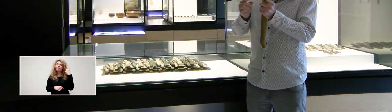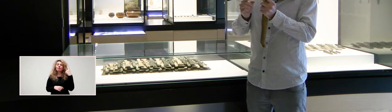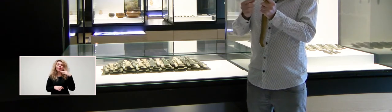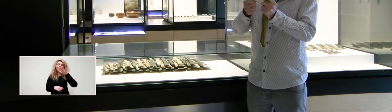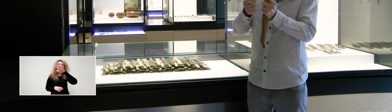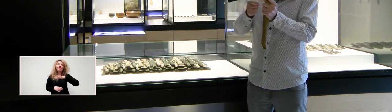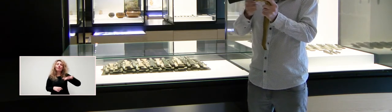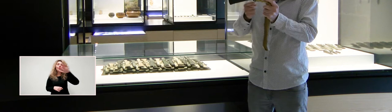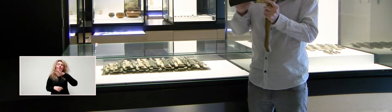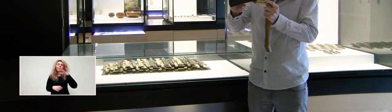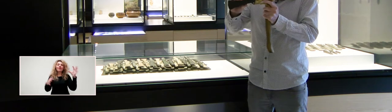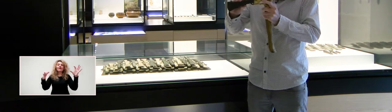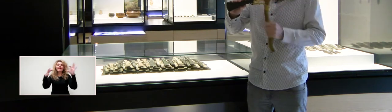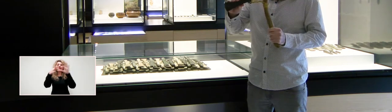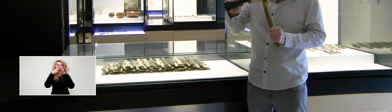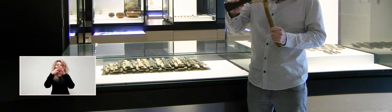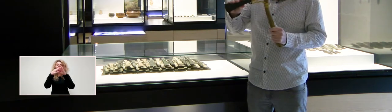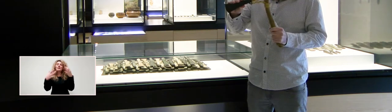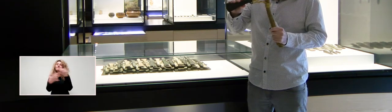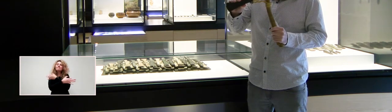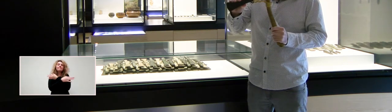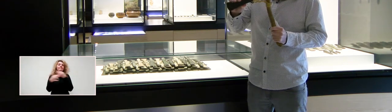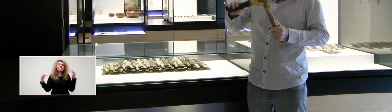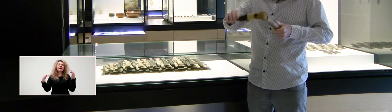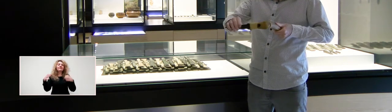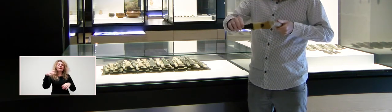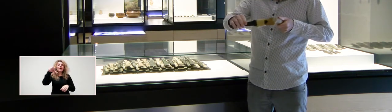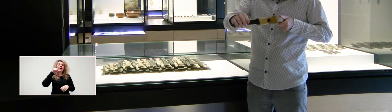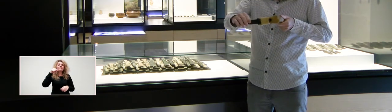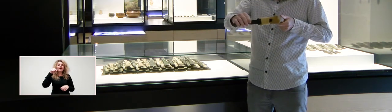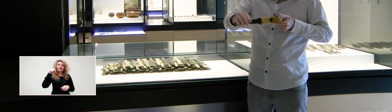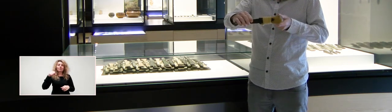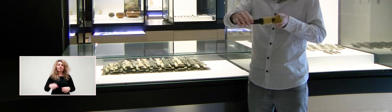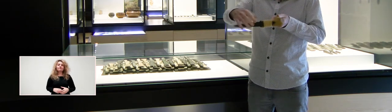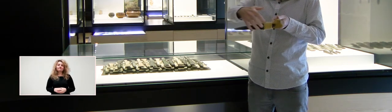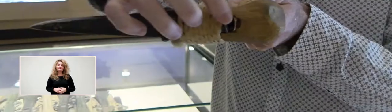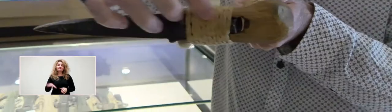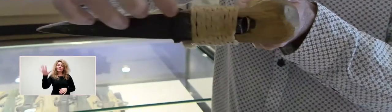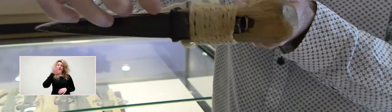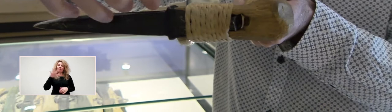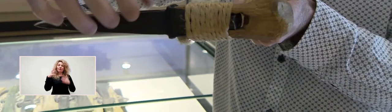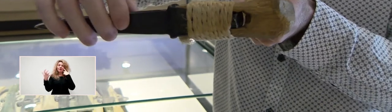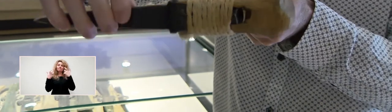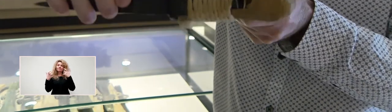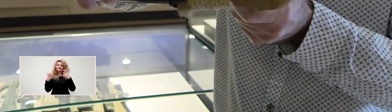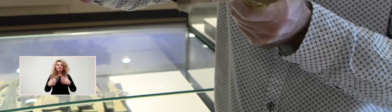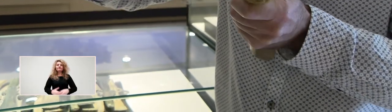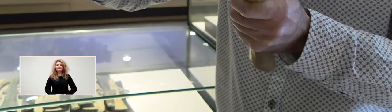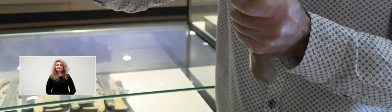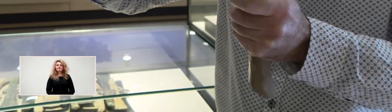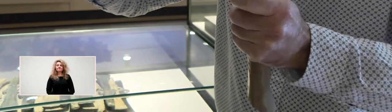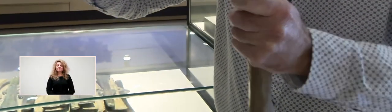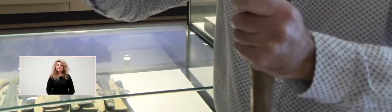como podedes ver aquí, que sería onde se vai axuntar perfectamente o mango. Vedes aquí tamén a zona de mango.